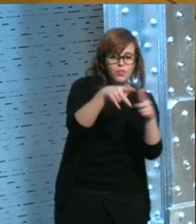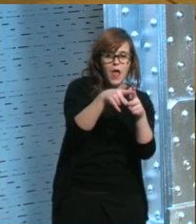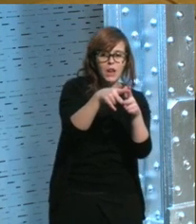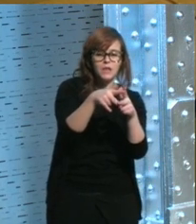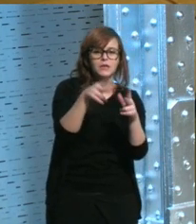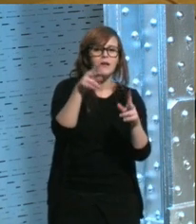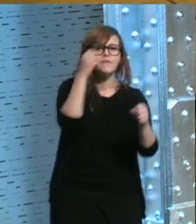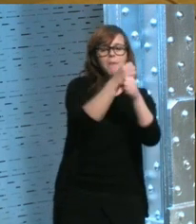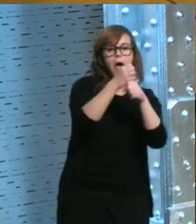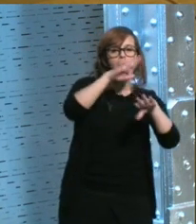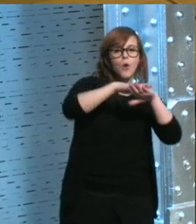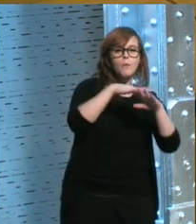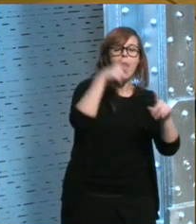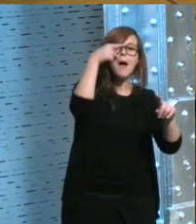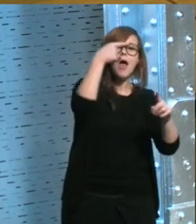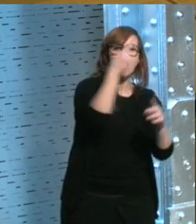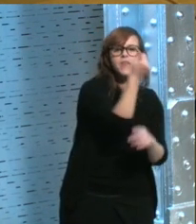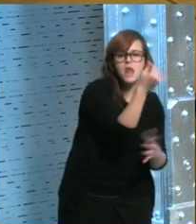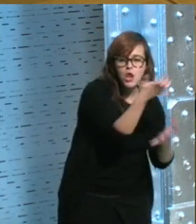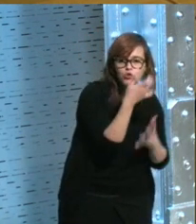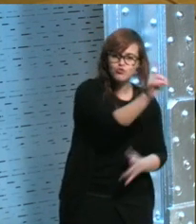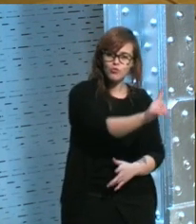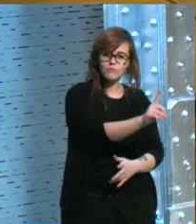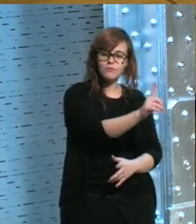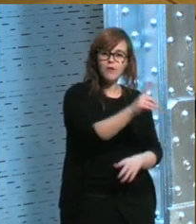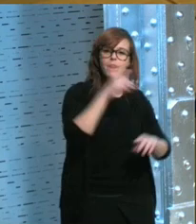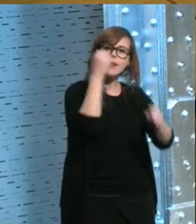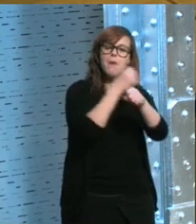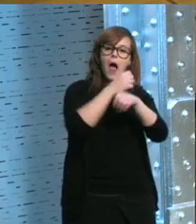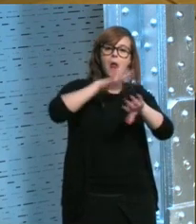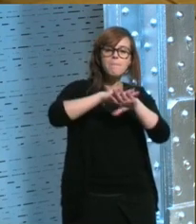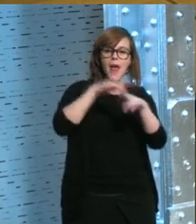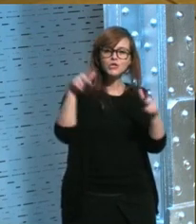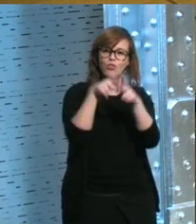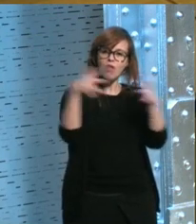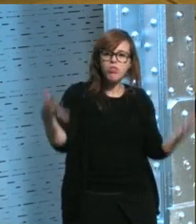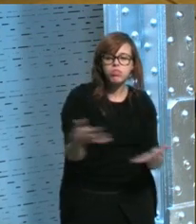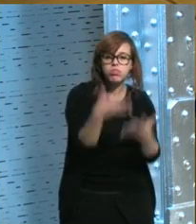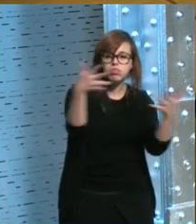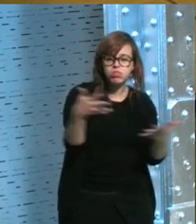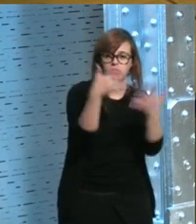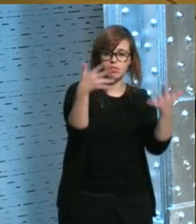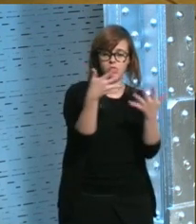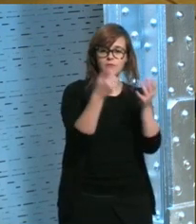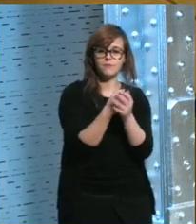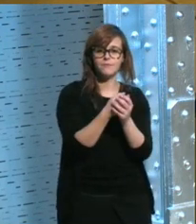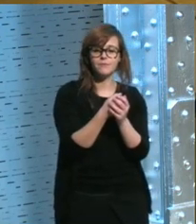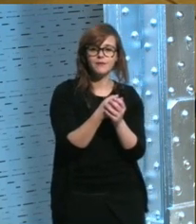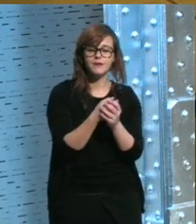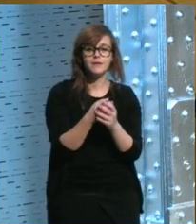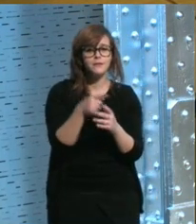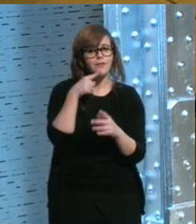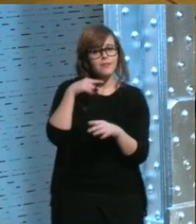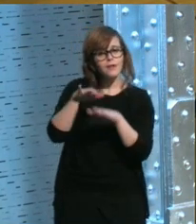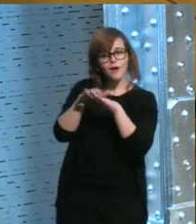money and not for a cause, but work to be part of the society? ¿Comprendes si sigue en castellano? O qué? Sí, comprendo